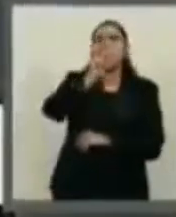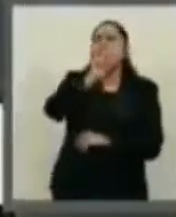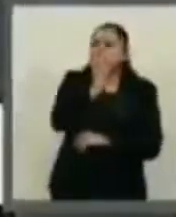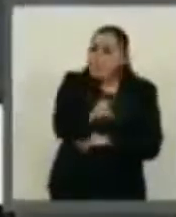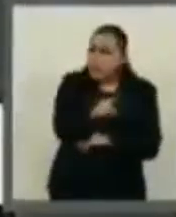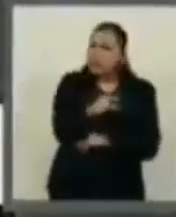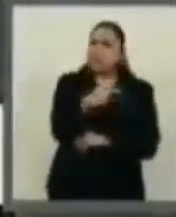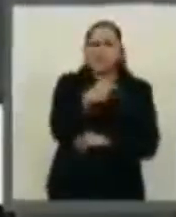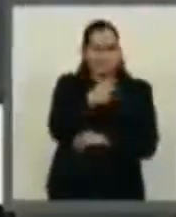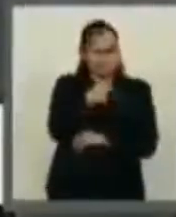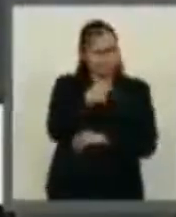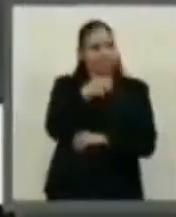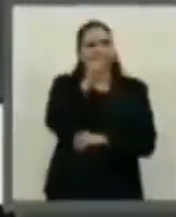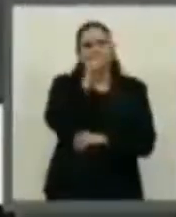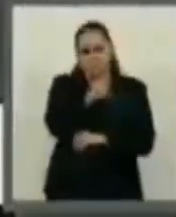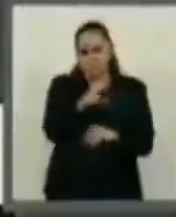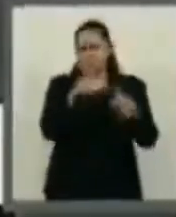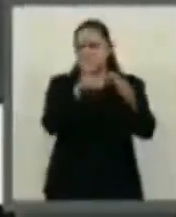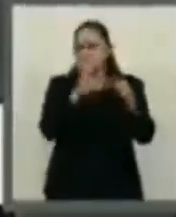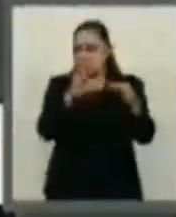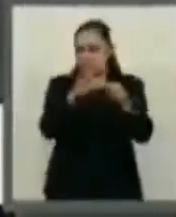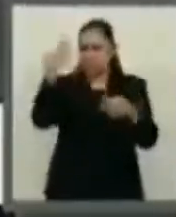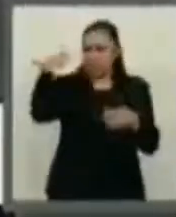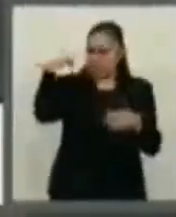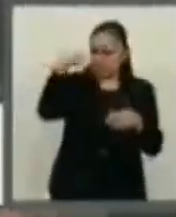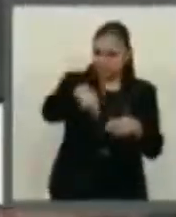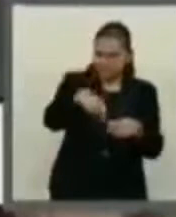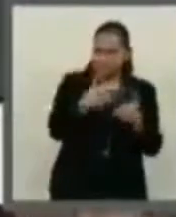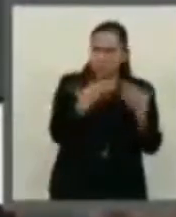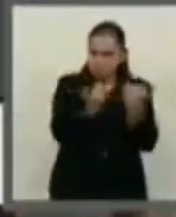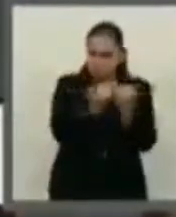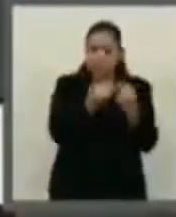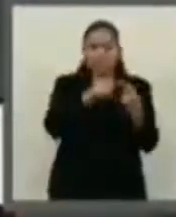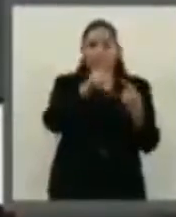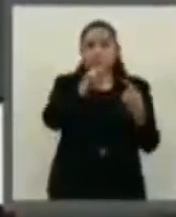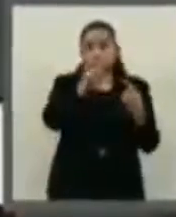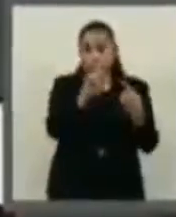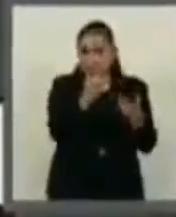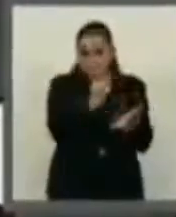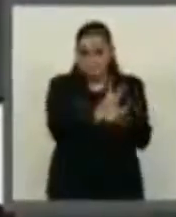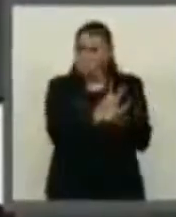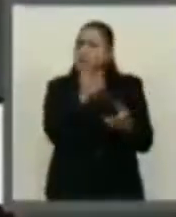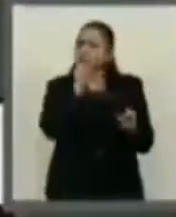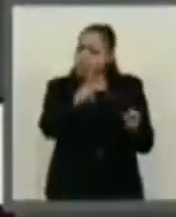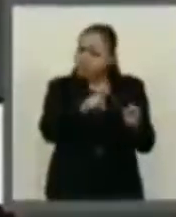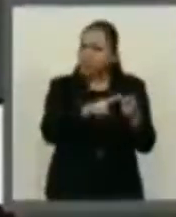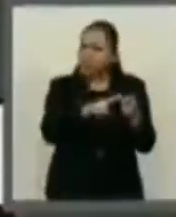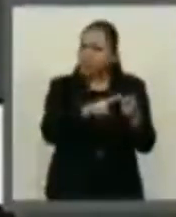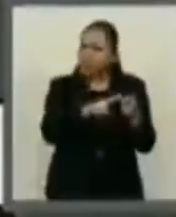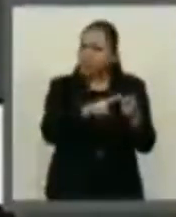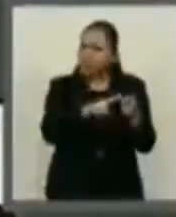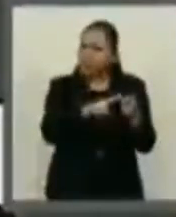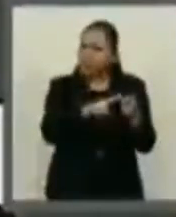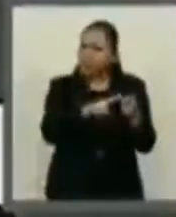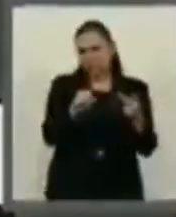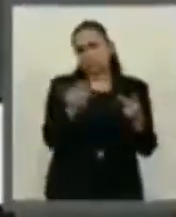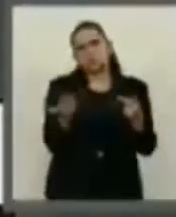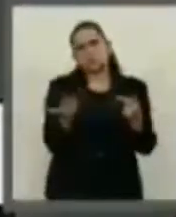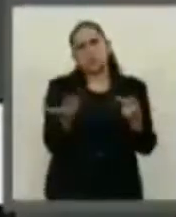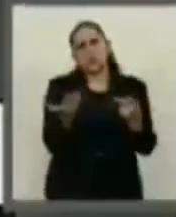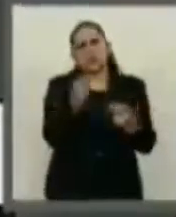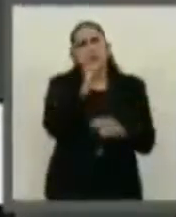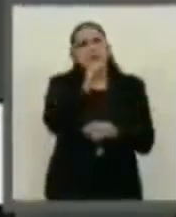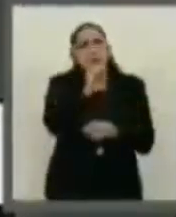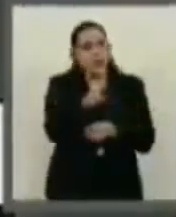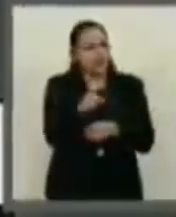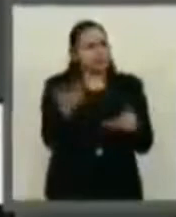Duarte, sino a Miguel Ángel Yunes. Y lo que sostenía o comentaba la vez pasada, hoy queda más